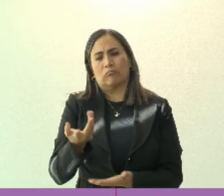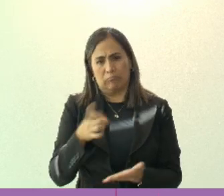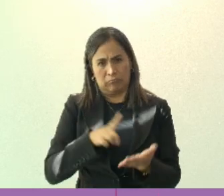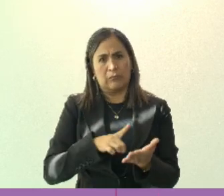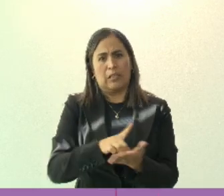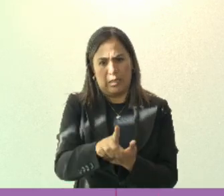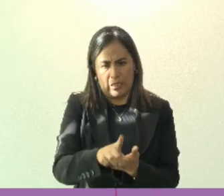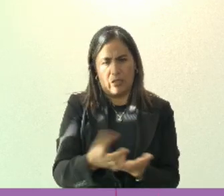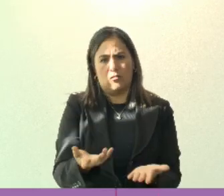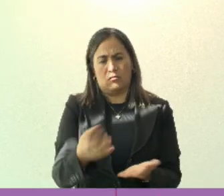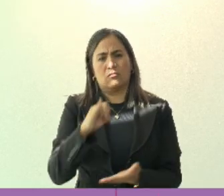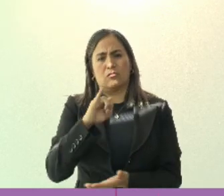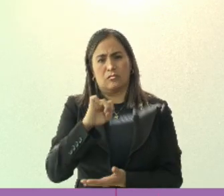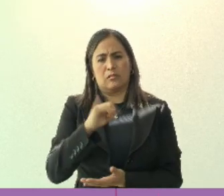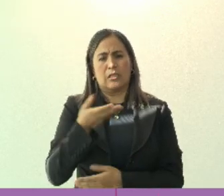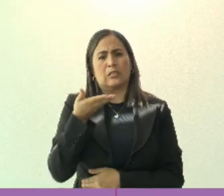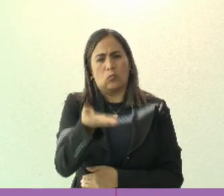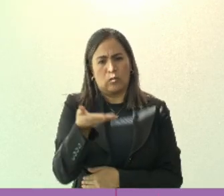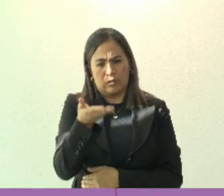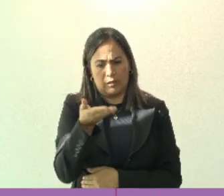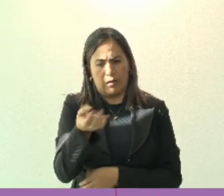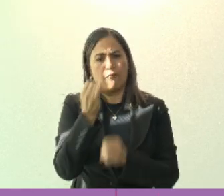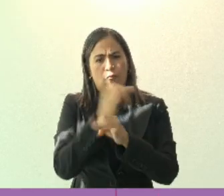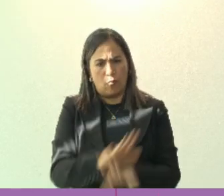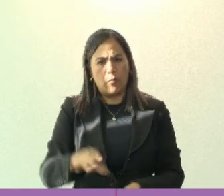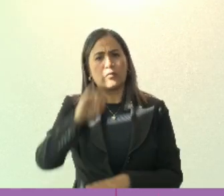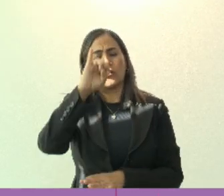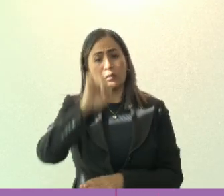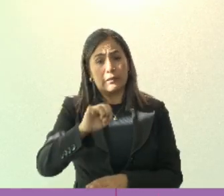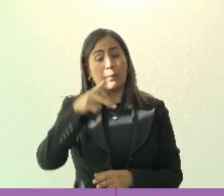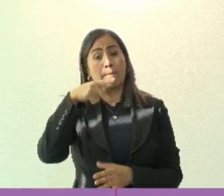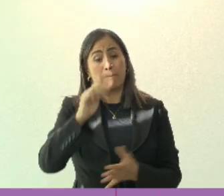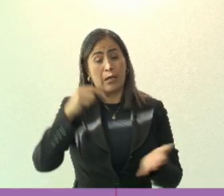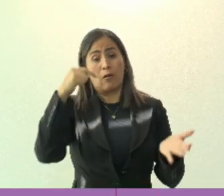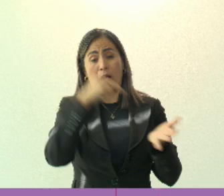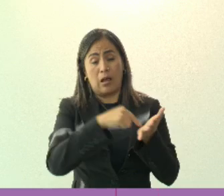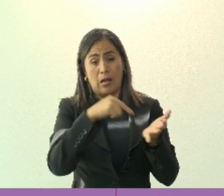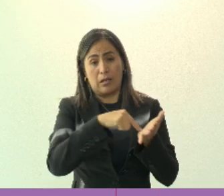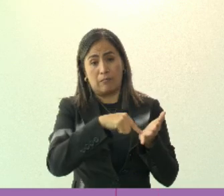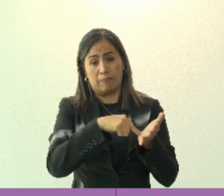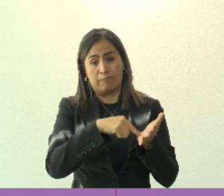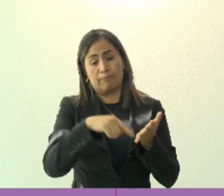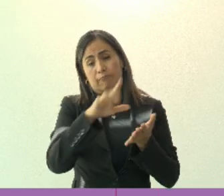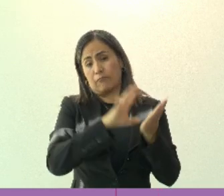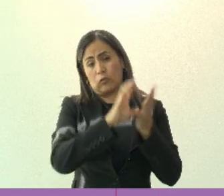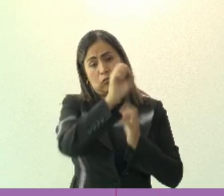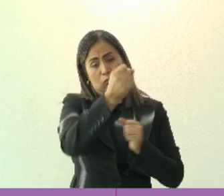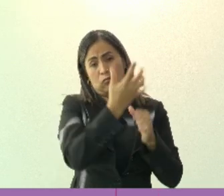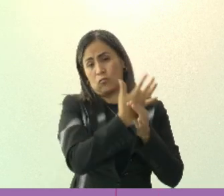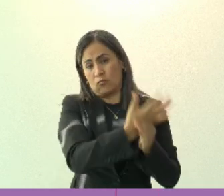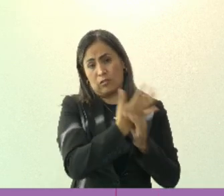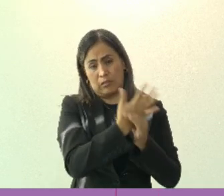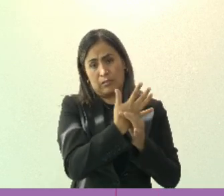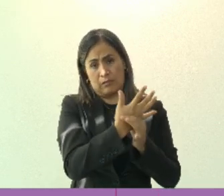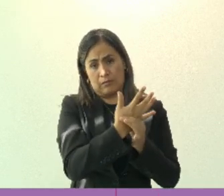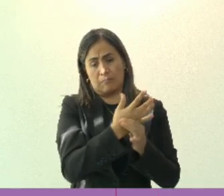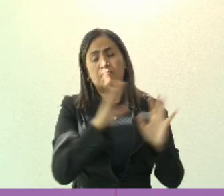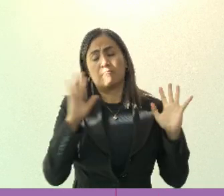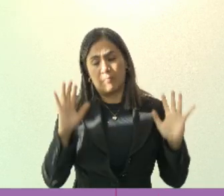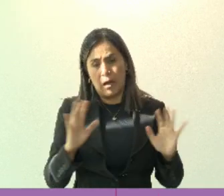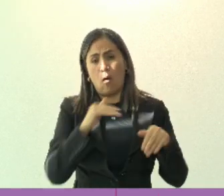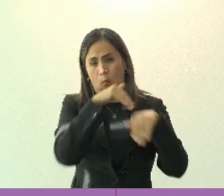a solicitar información, sí, apegado a lo que nos comanda la Constitución Política de los Estados Unidos